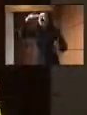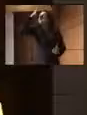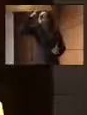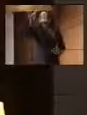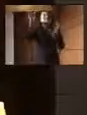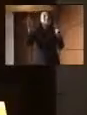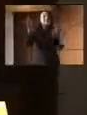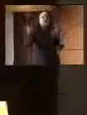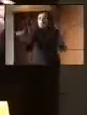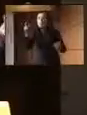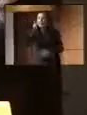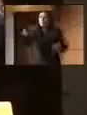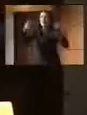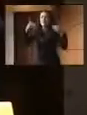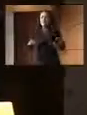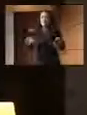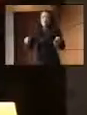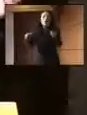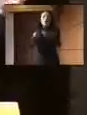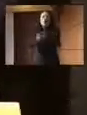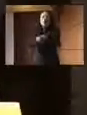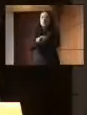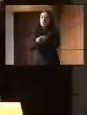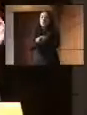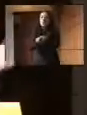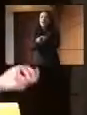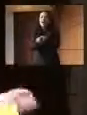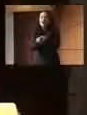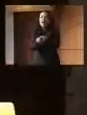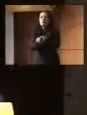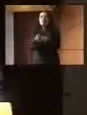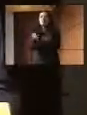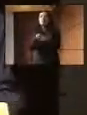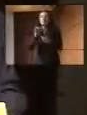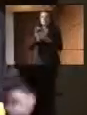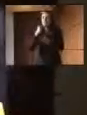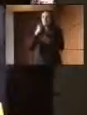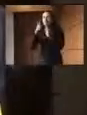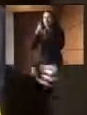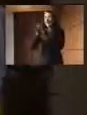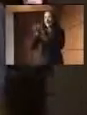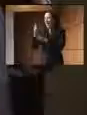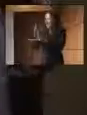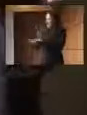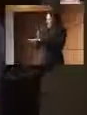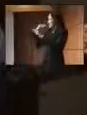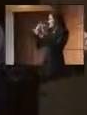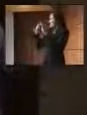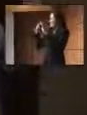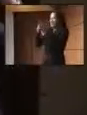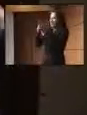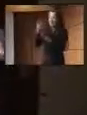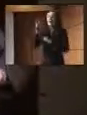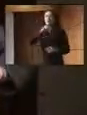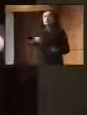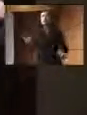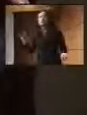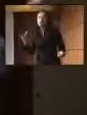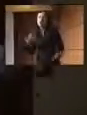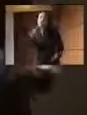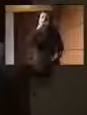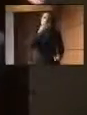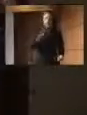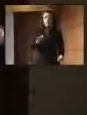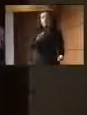con discapacidad. Como hay, y me gustó mucho el spot que presentó el alto comisionado, como hay personas de distintas razas, orientación